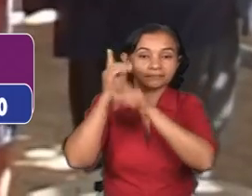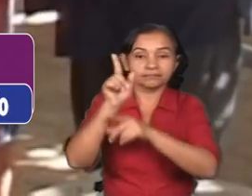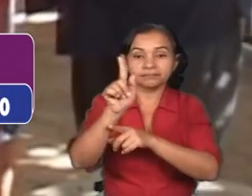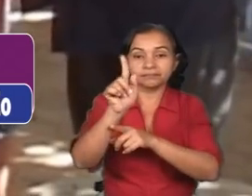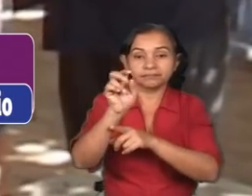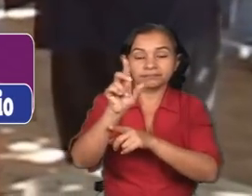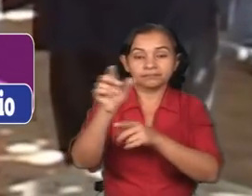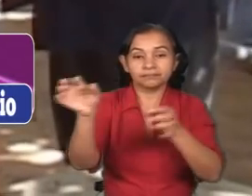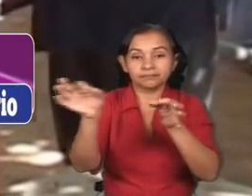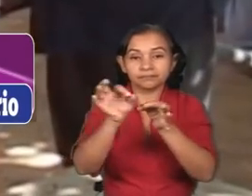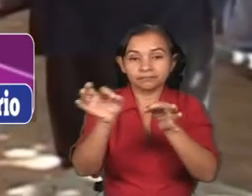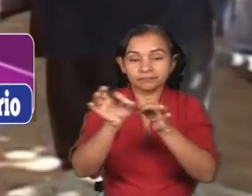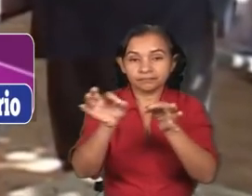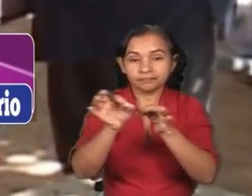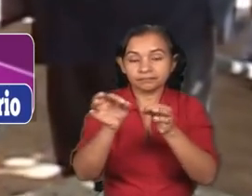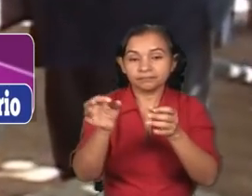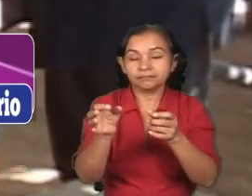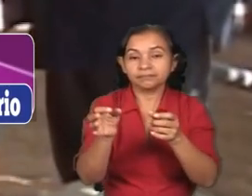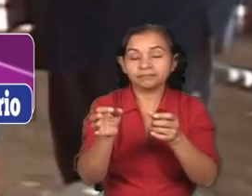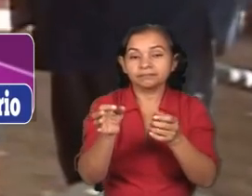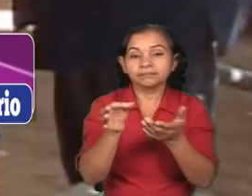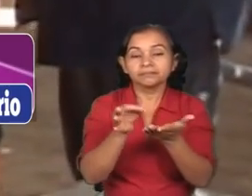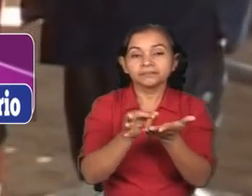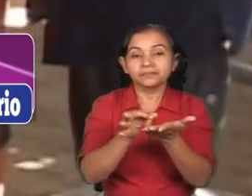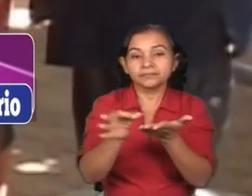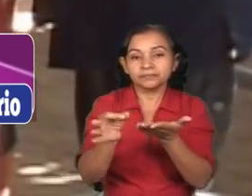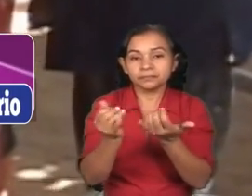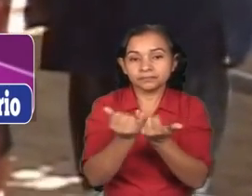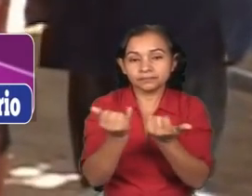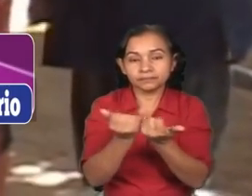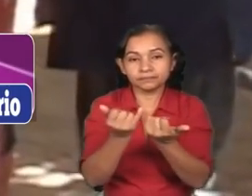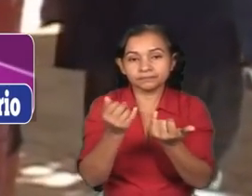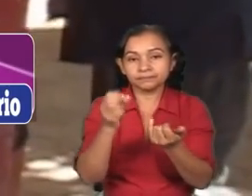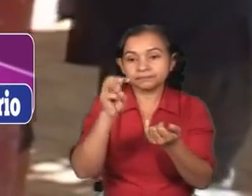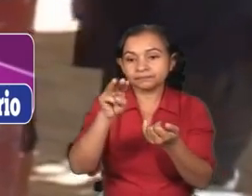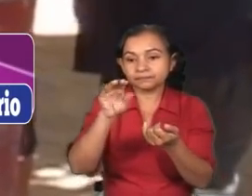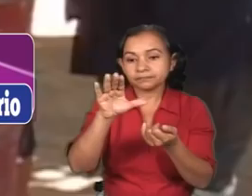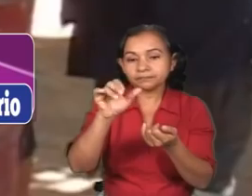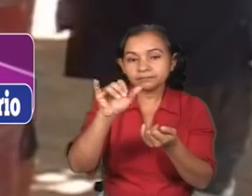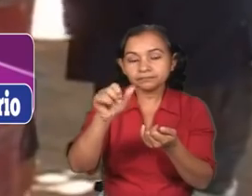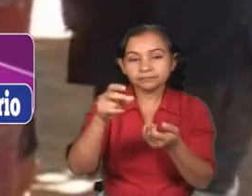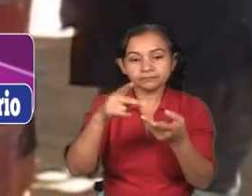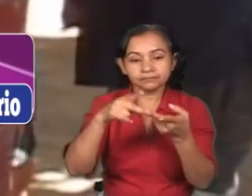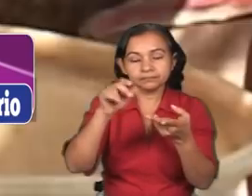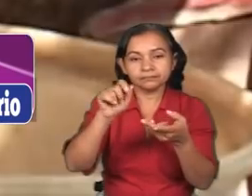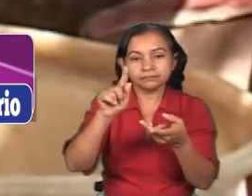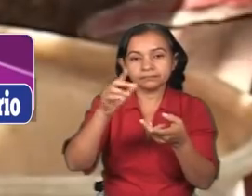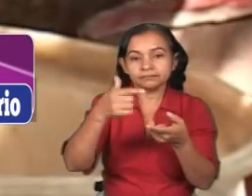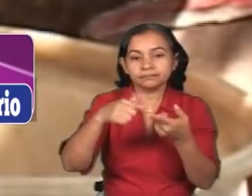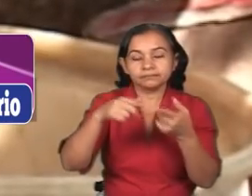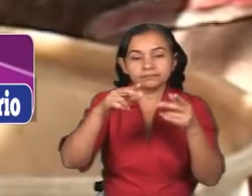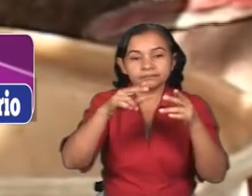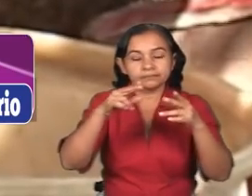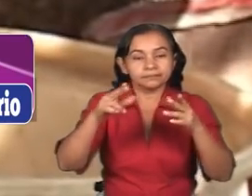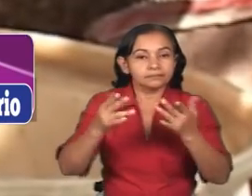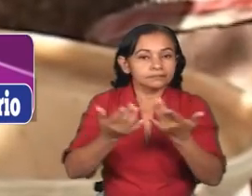isla de Ometepe, las dos ciudades, tanto Moyogalpa como Altagracia, los pueblos blancos, Niquinomo, Catarina y San Juan, te